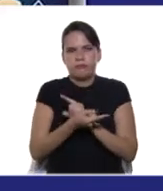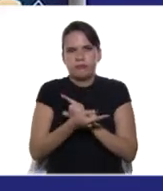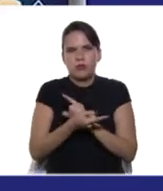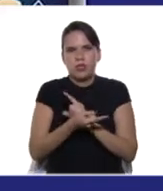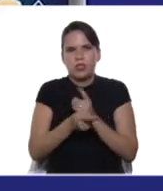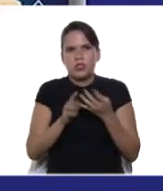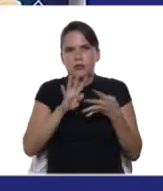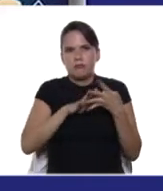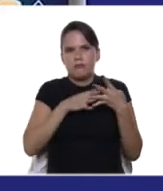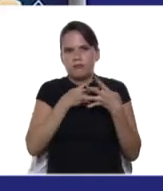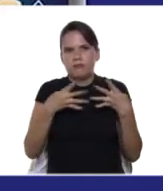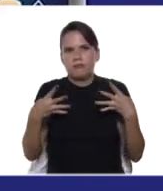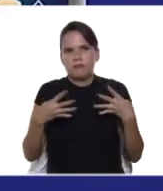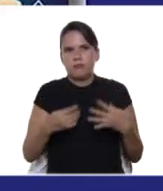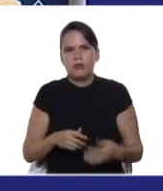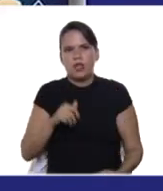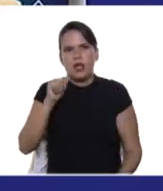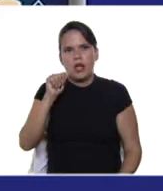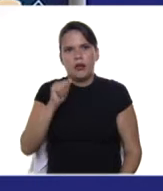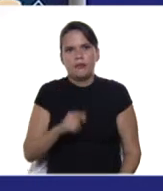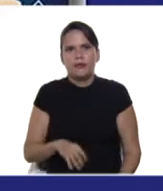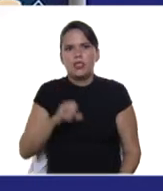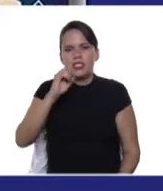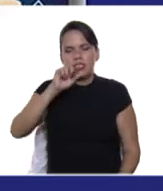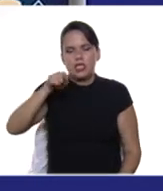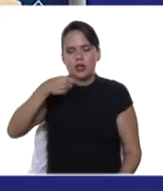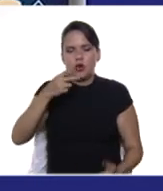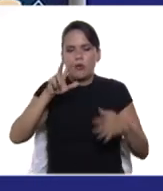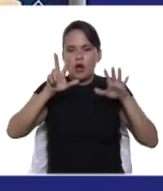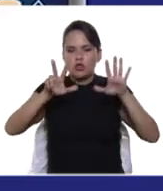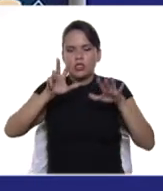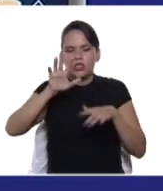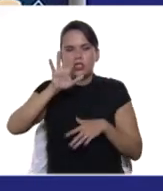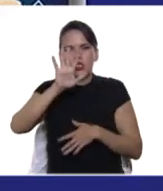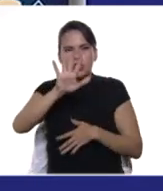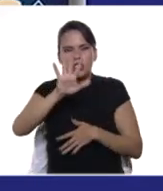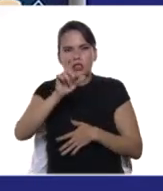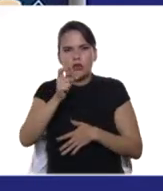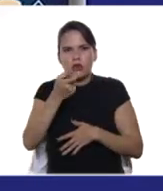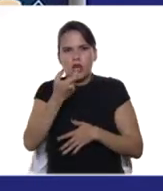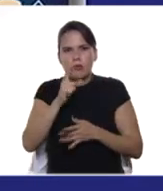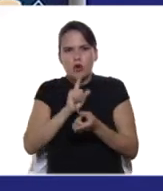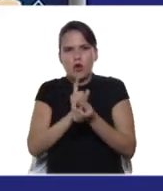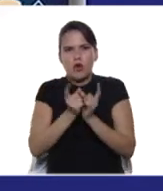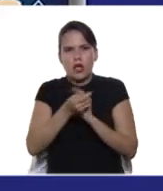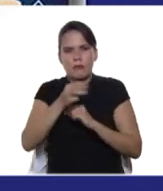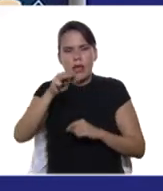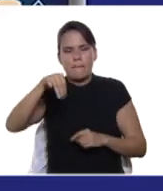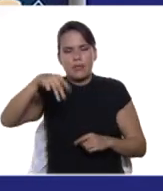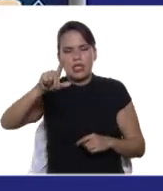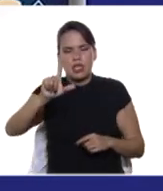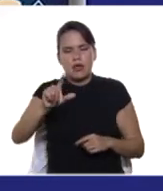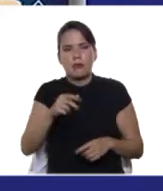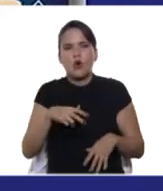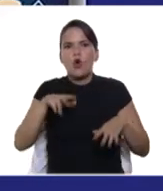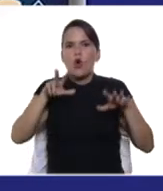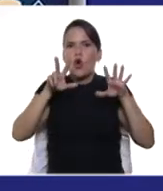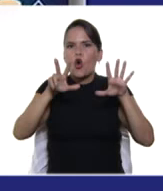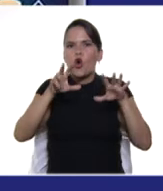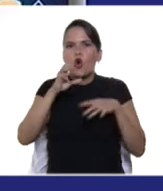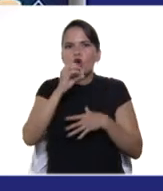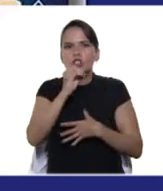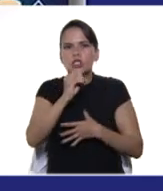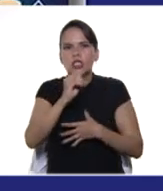siguientes operaciones. A, 0,85 gramos a miligramos. B, 80 litros